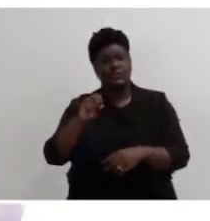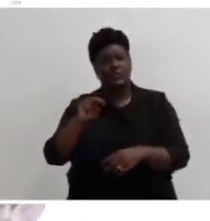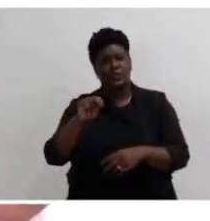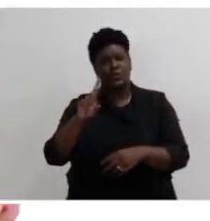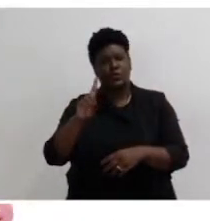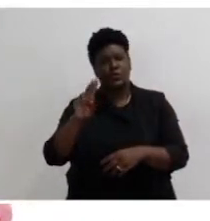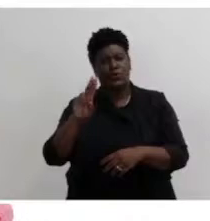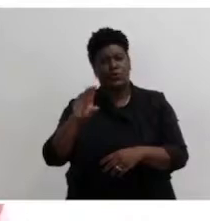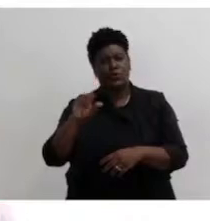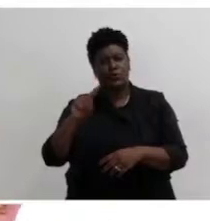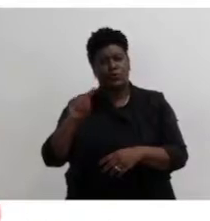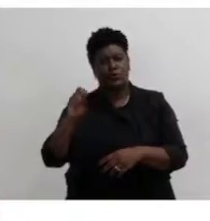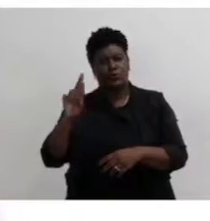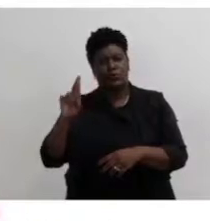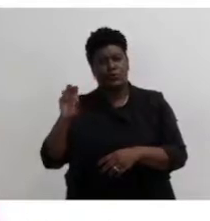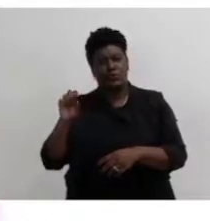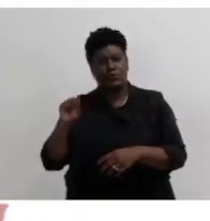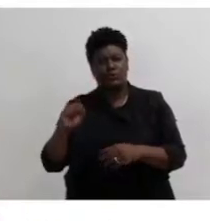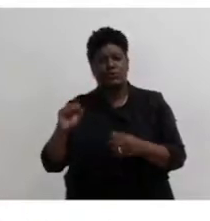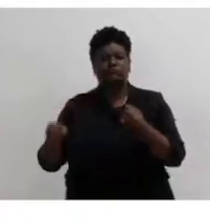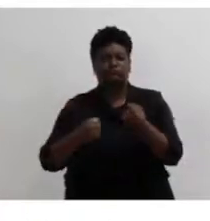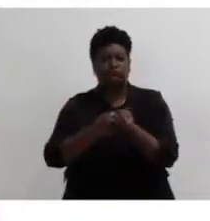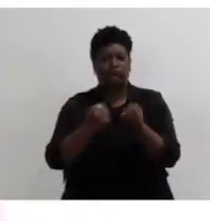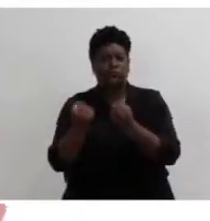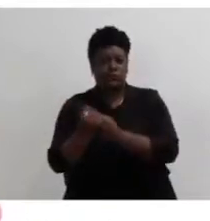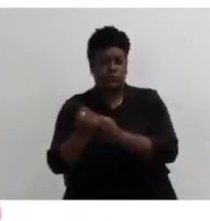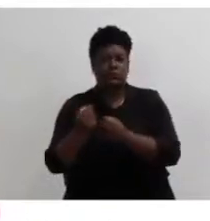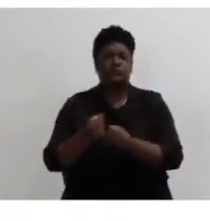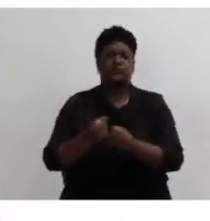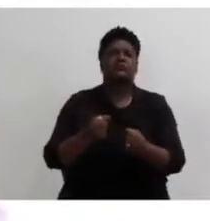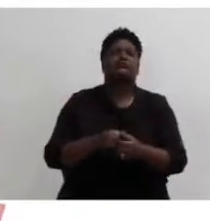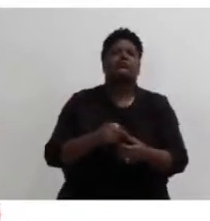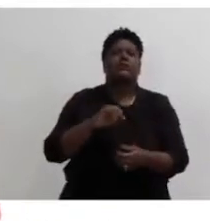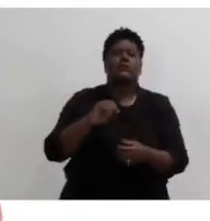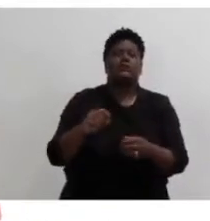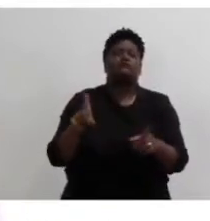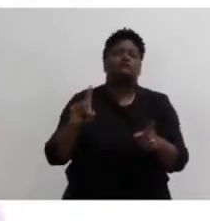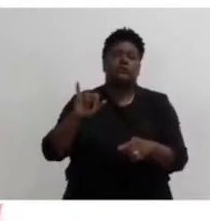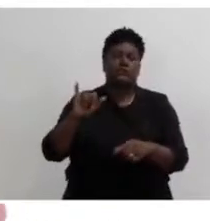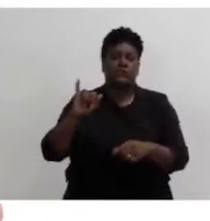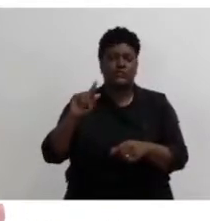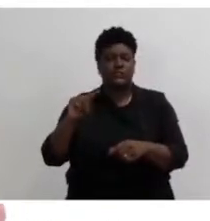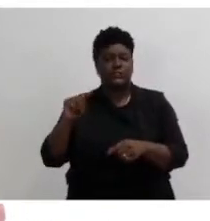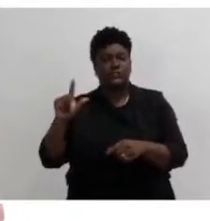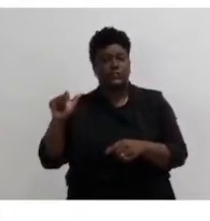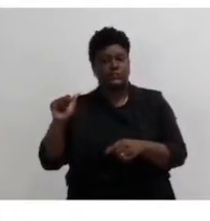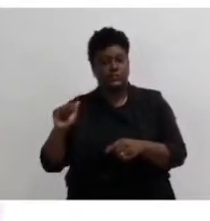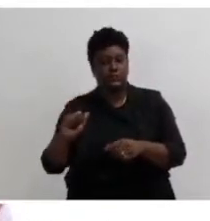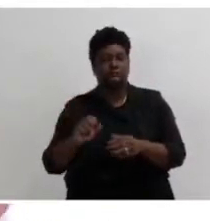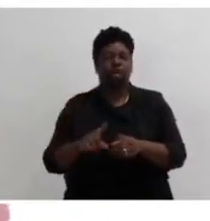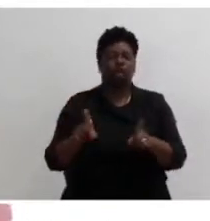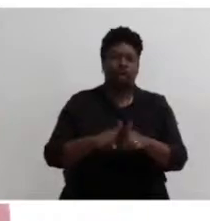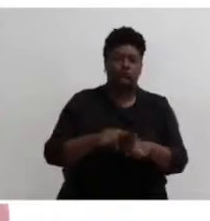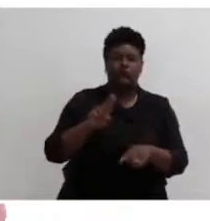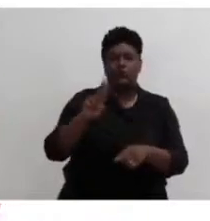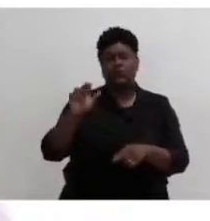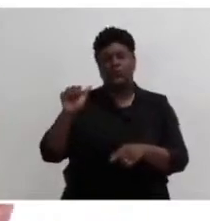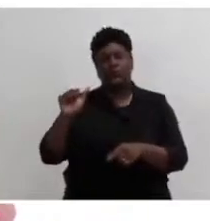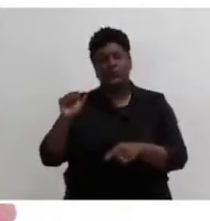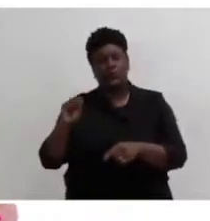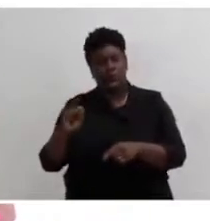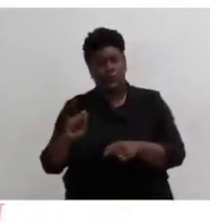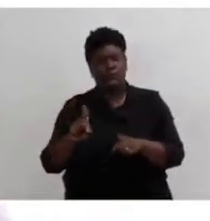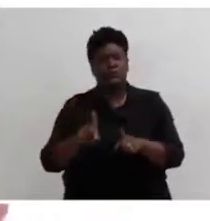referimos a UNAPEC, a UTESA, al ITLA, a la UAS, a UNADE, a OIM, al ITSC,